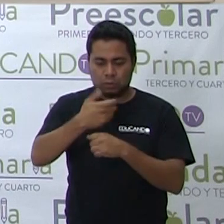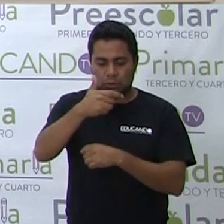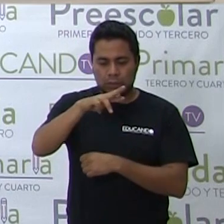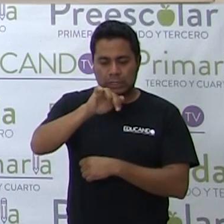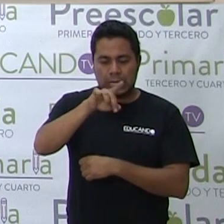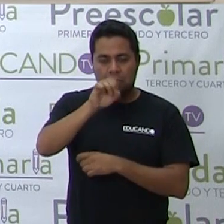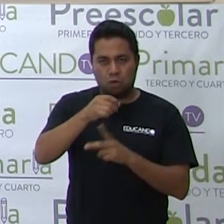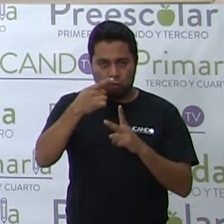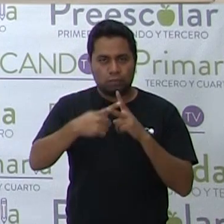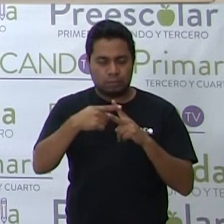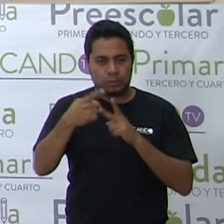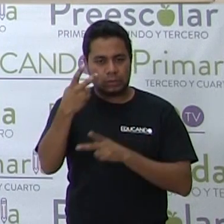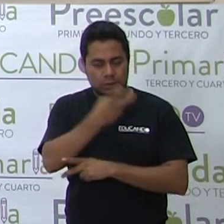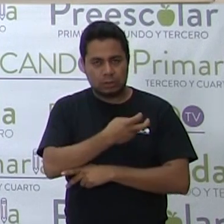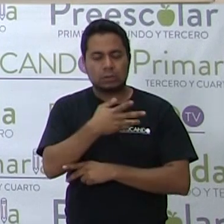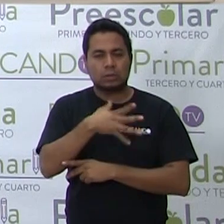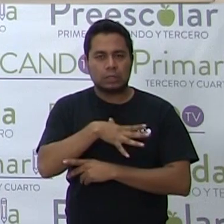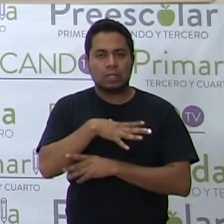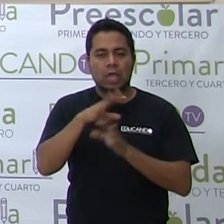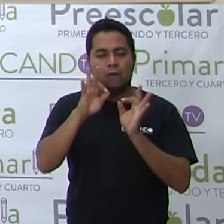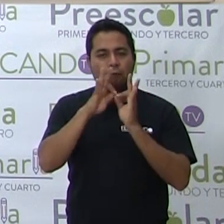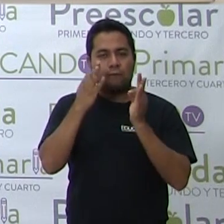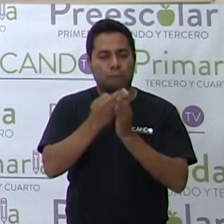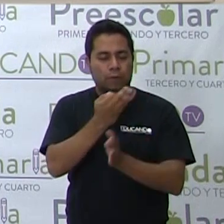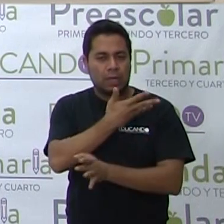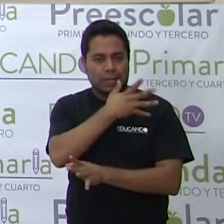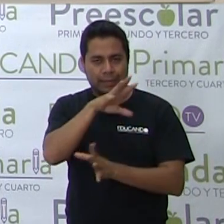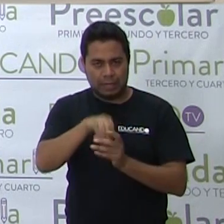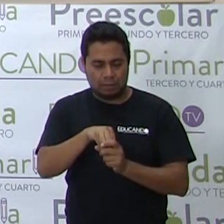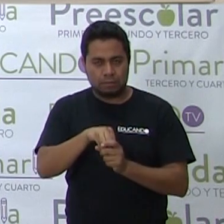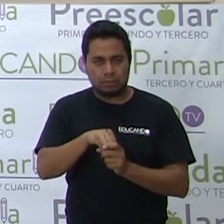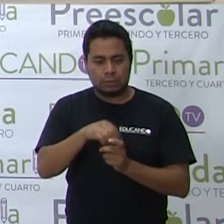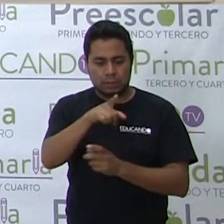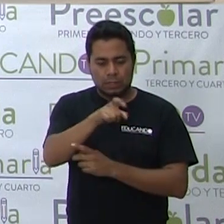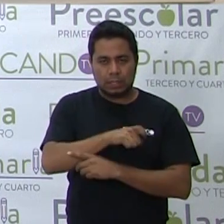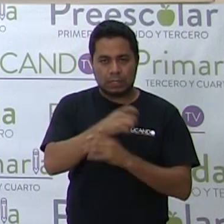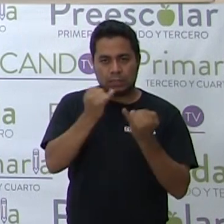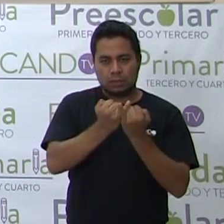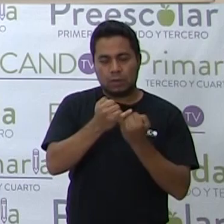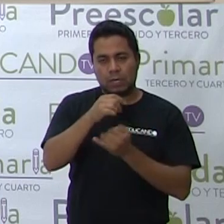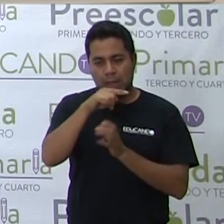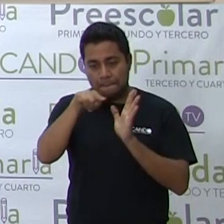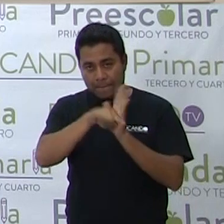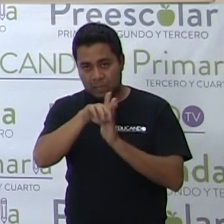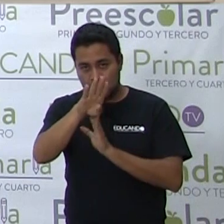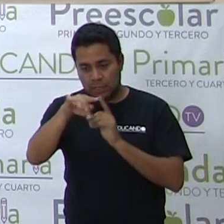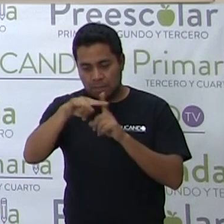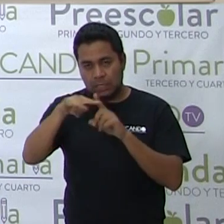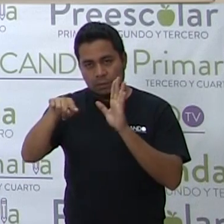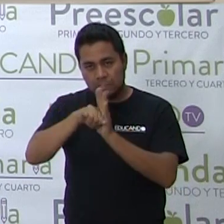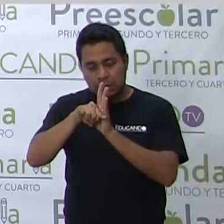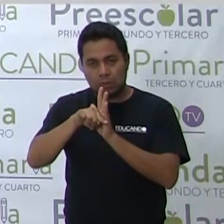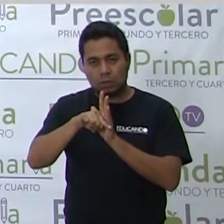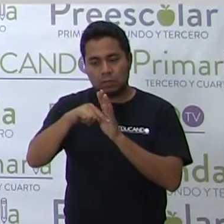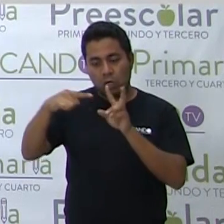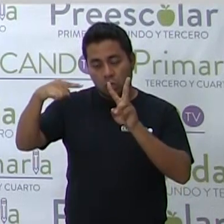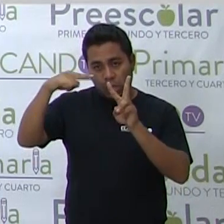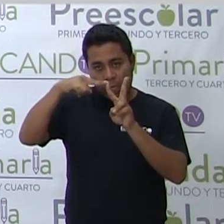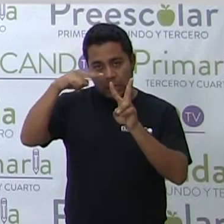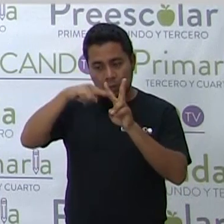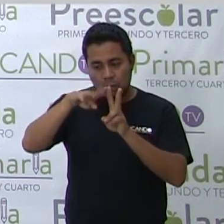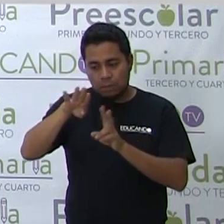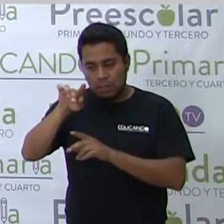grado Esta es la famosa fórmula general x = a - b + - í